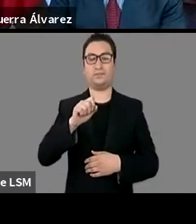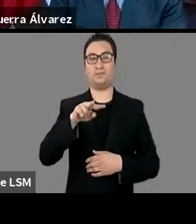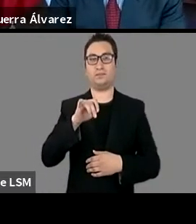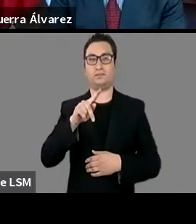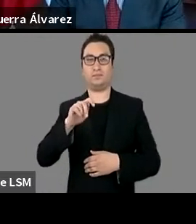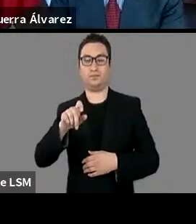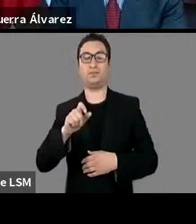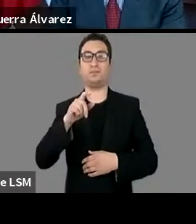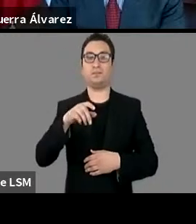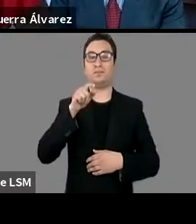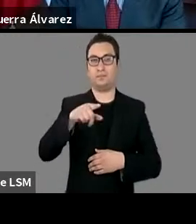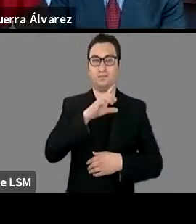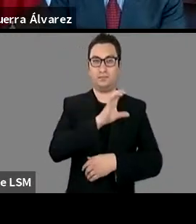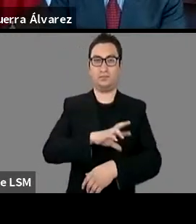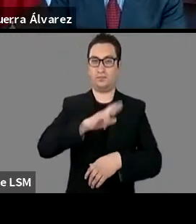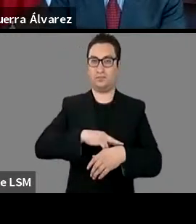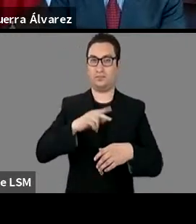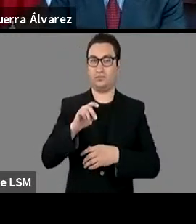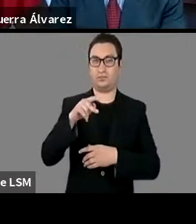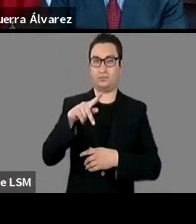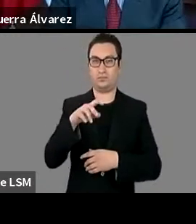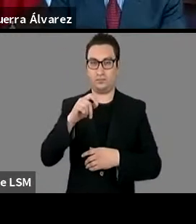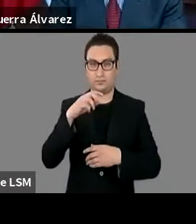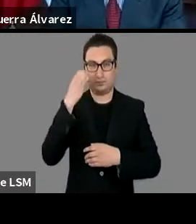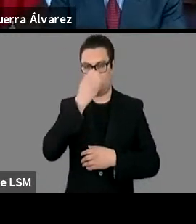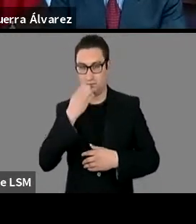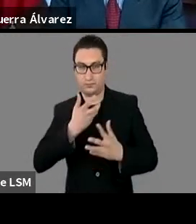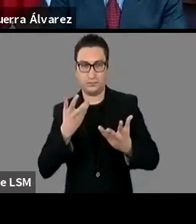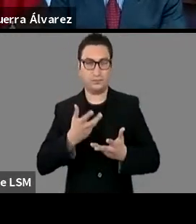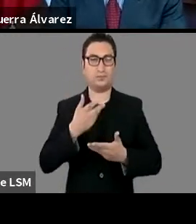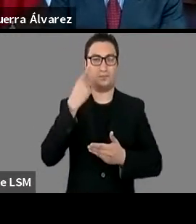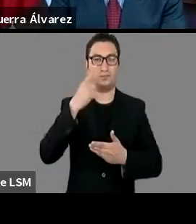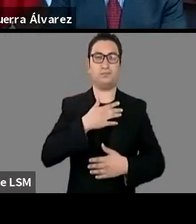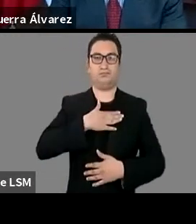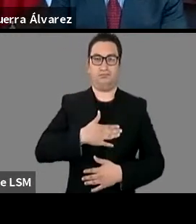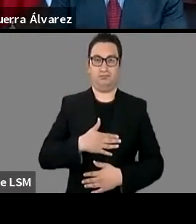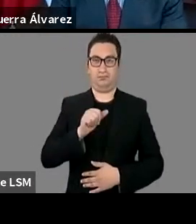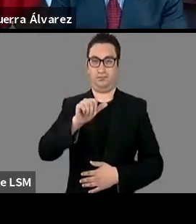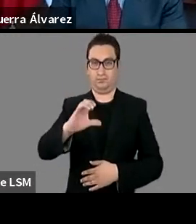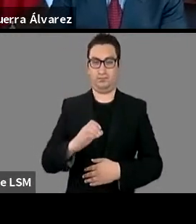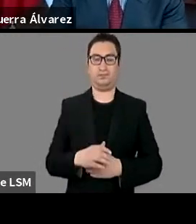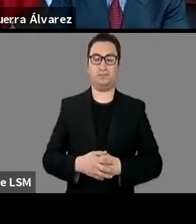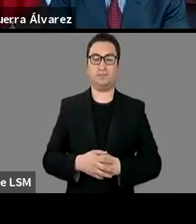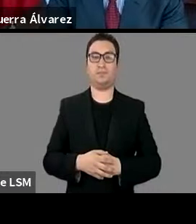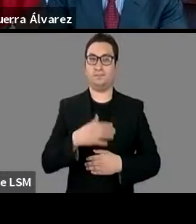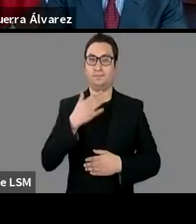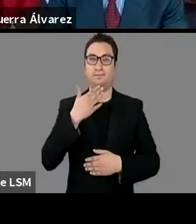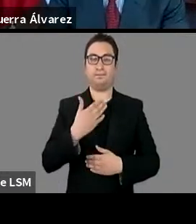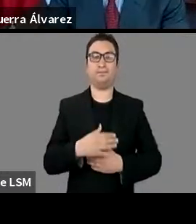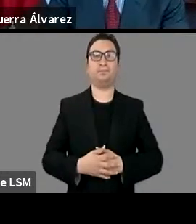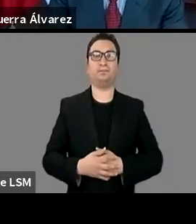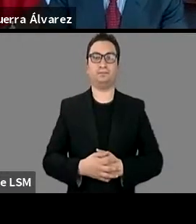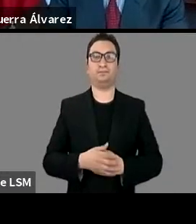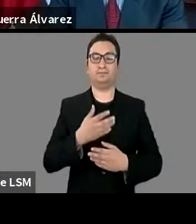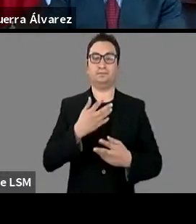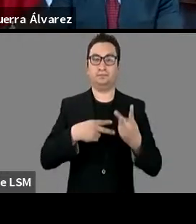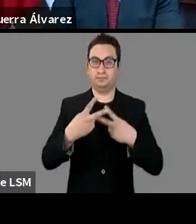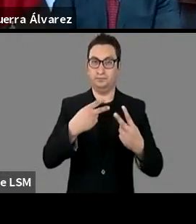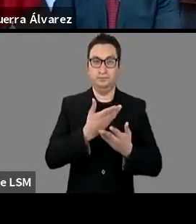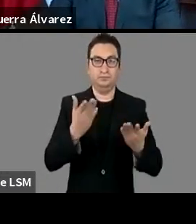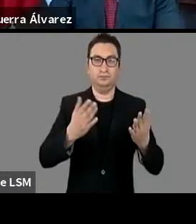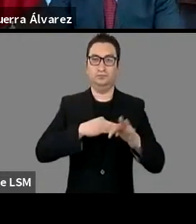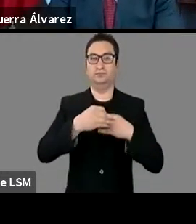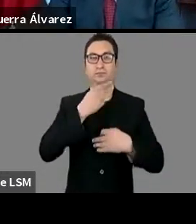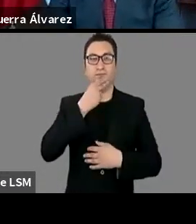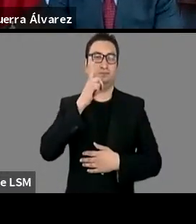institucional de Documenta, Análisis y Acción para la Justicia AC. También le doy la bienvenida a todas y todas